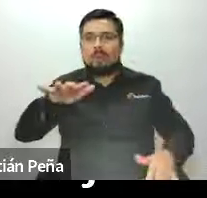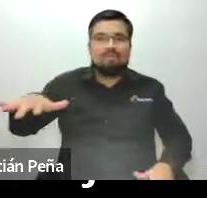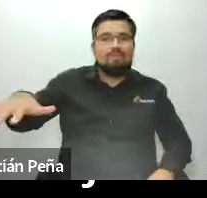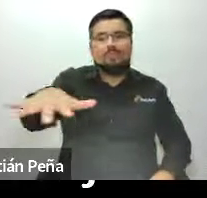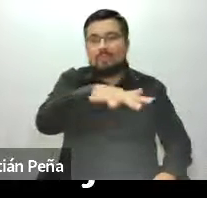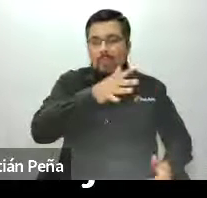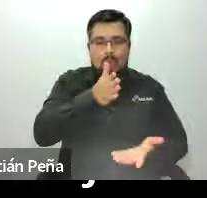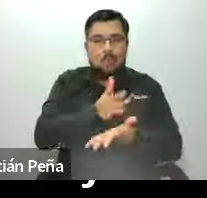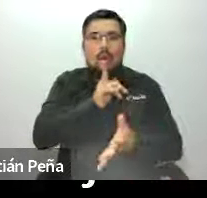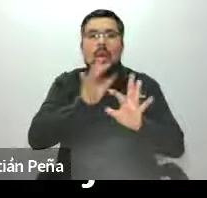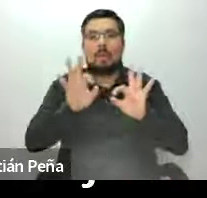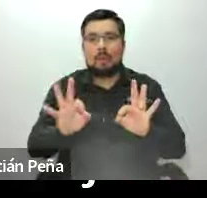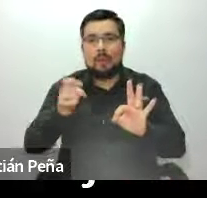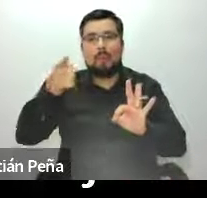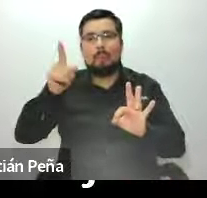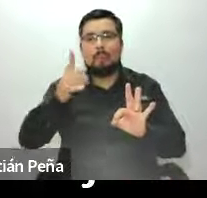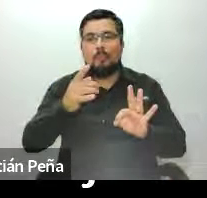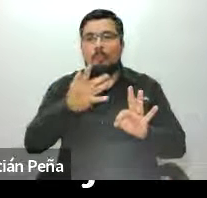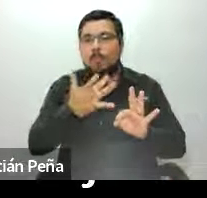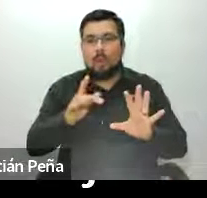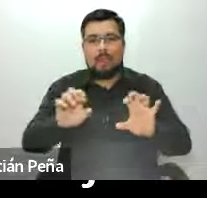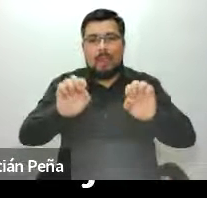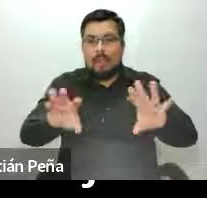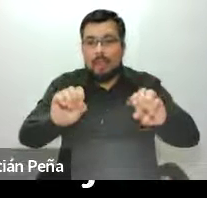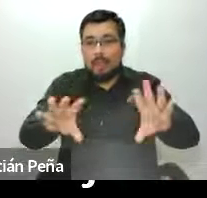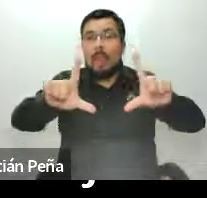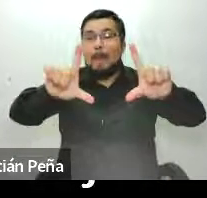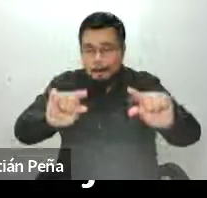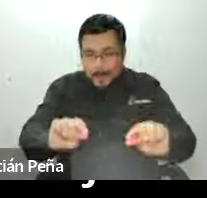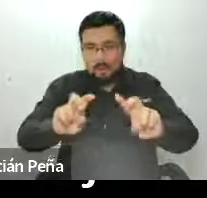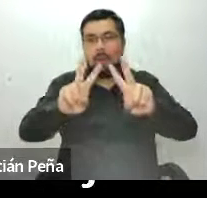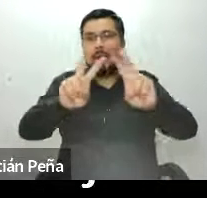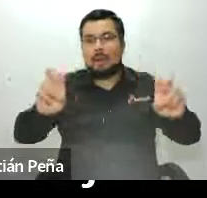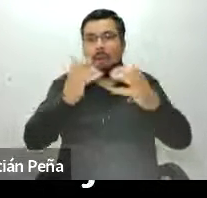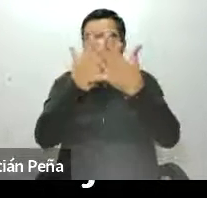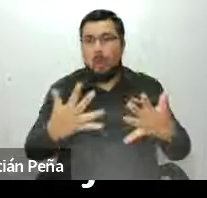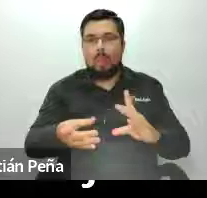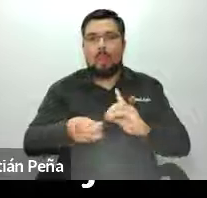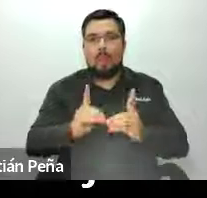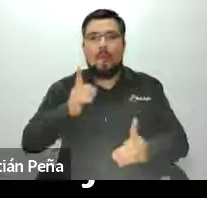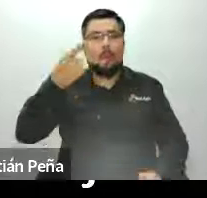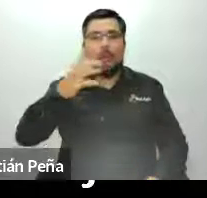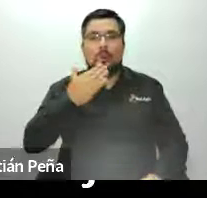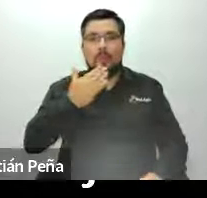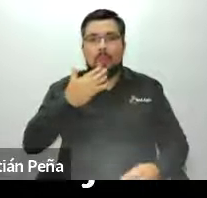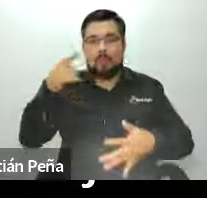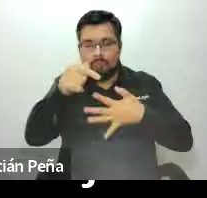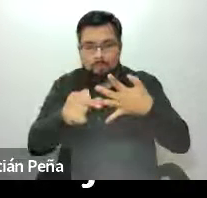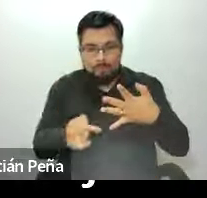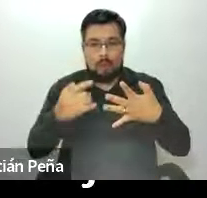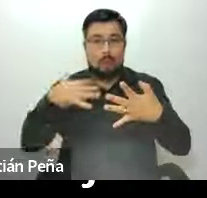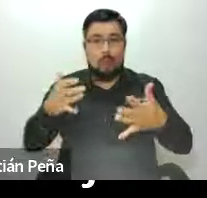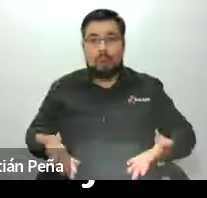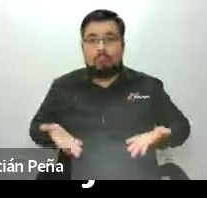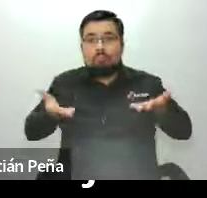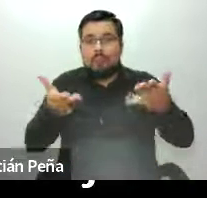menos formación curricular y didáctica, pero también entrega elementos importantes de sentido, ¿no?